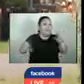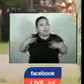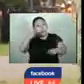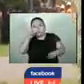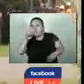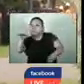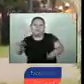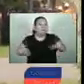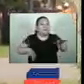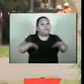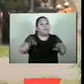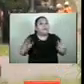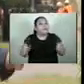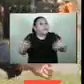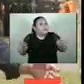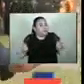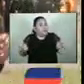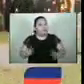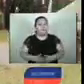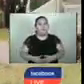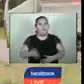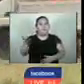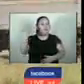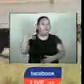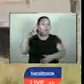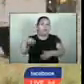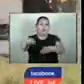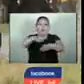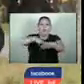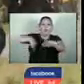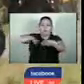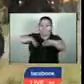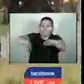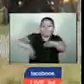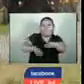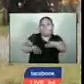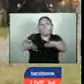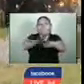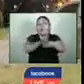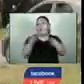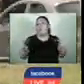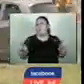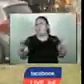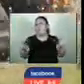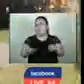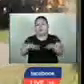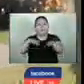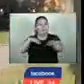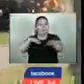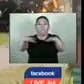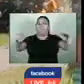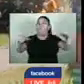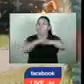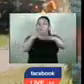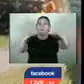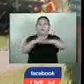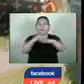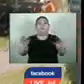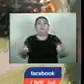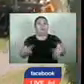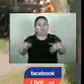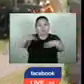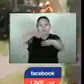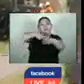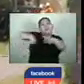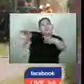diferentes sectores y que se toparon con un redondel. Ahora el tráfico va a ser mucho más ágil y mucho más seguro. El redondel va a servir